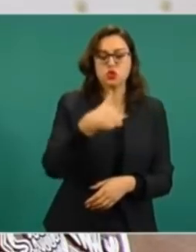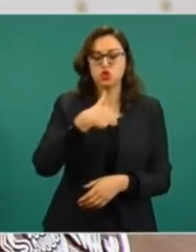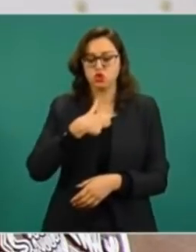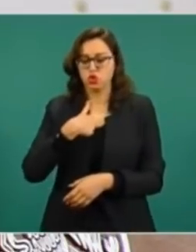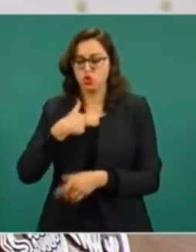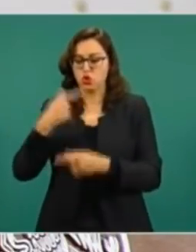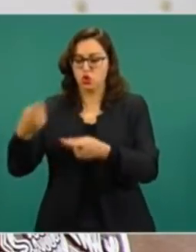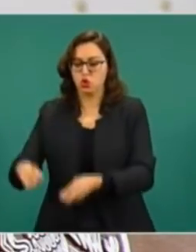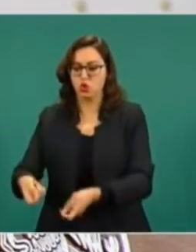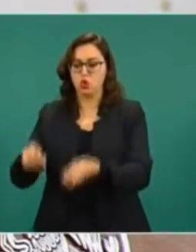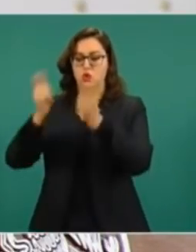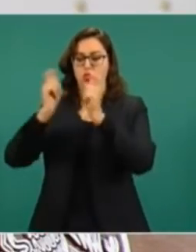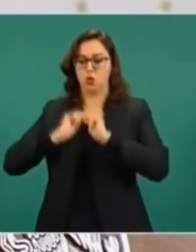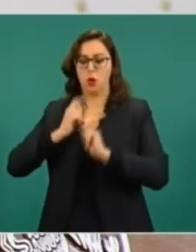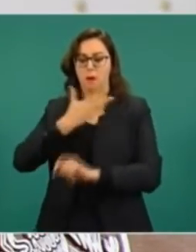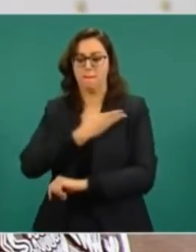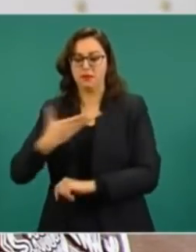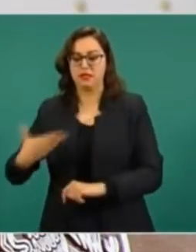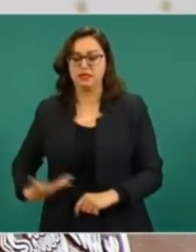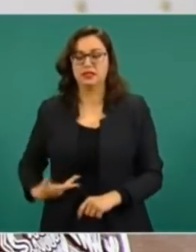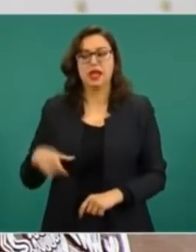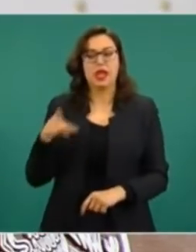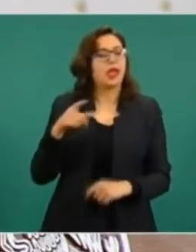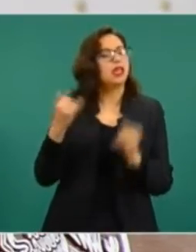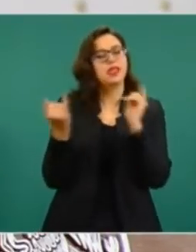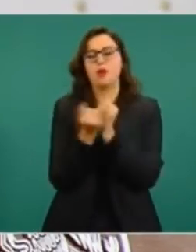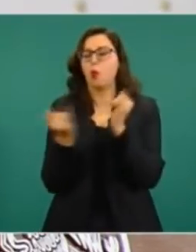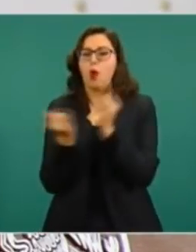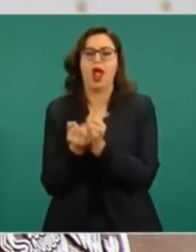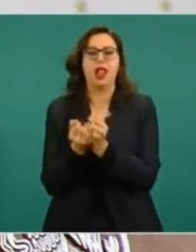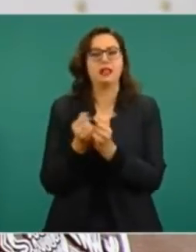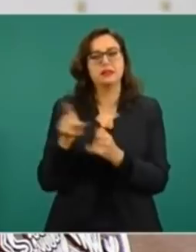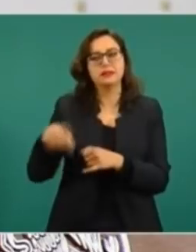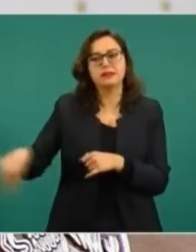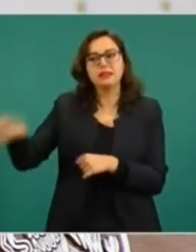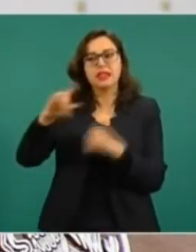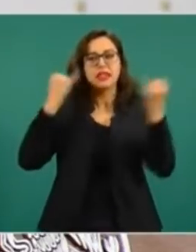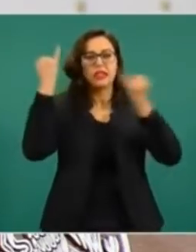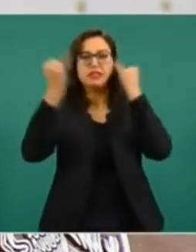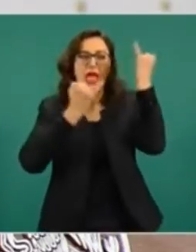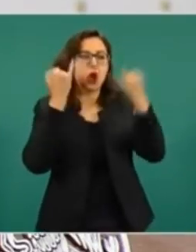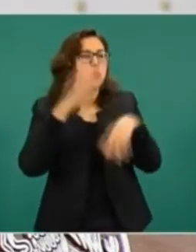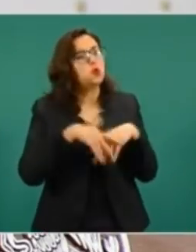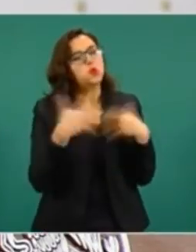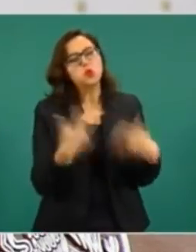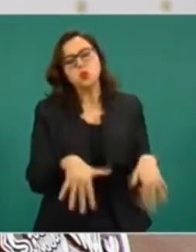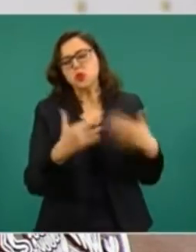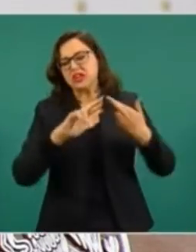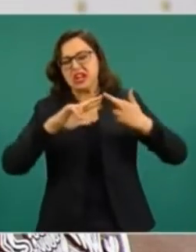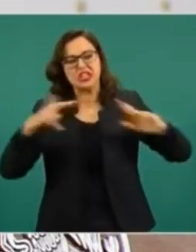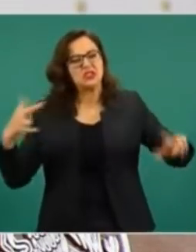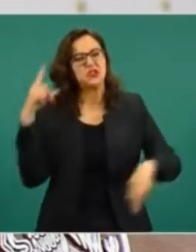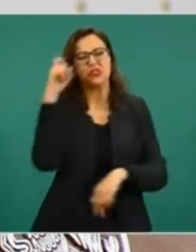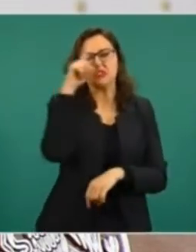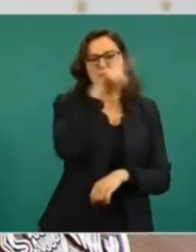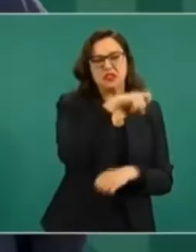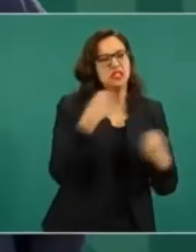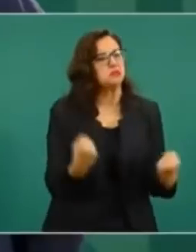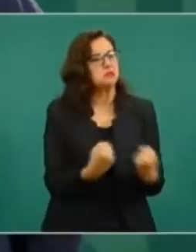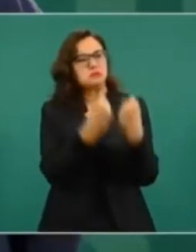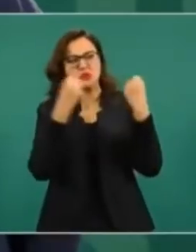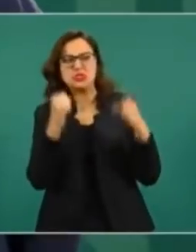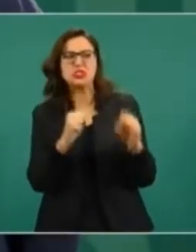se pronosticó de que iban a haber enfrentamientos, que iba a ser muy difícil la relación. No fue así.